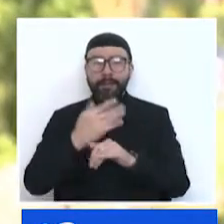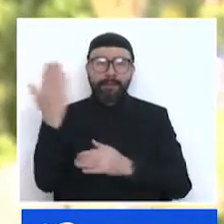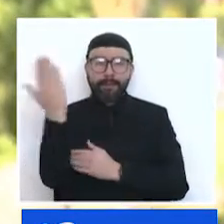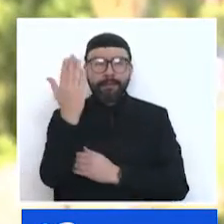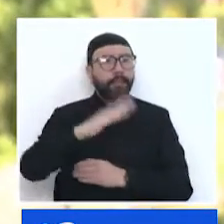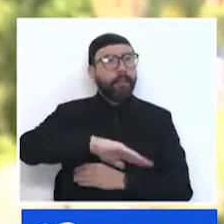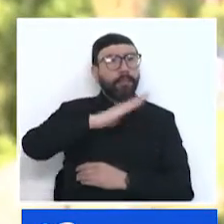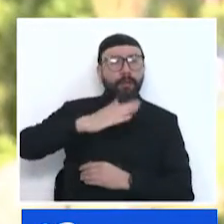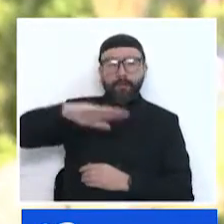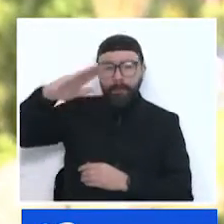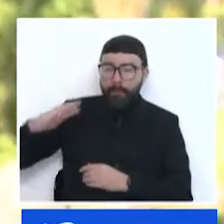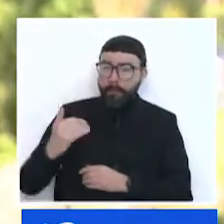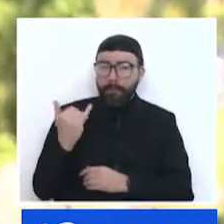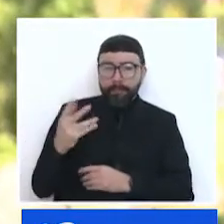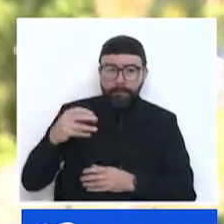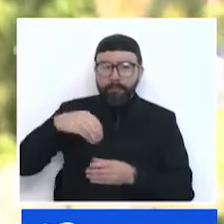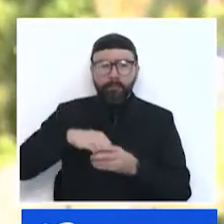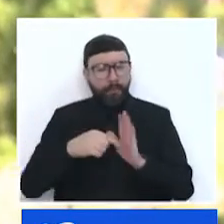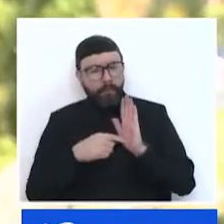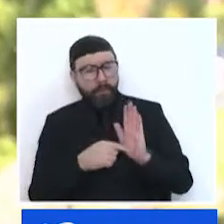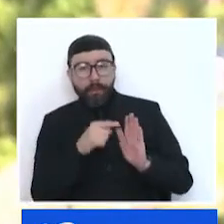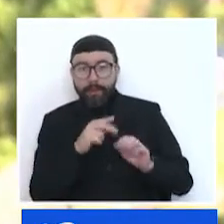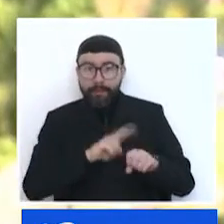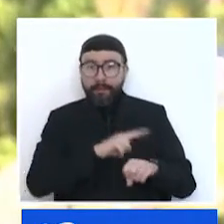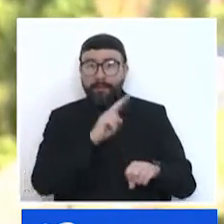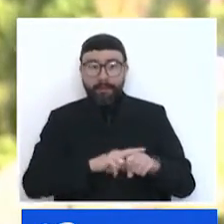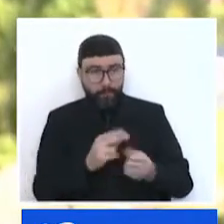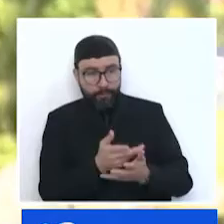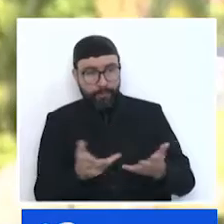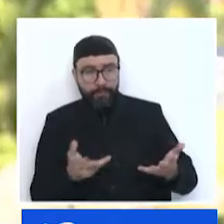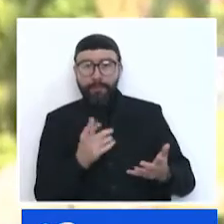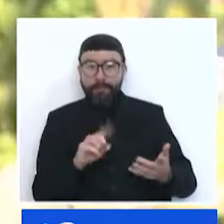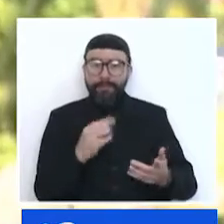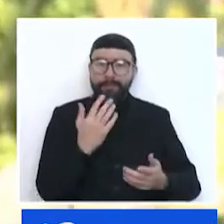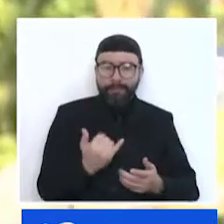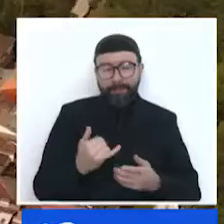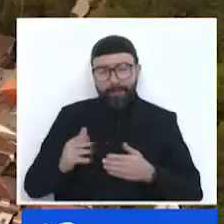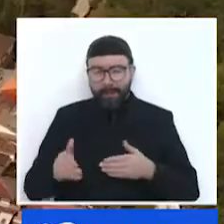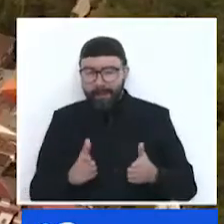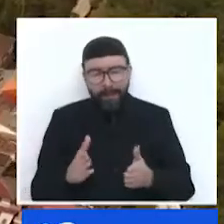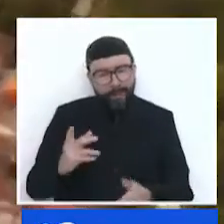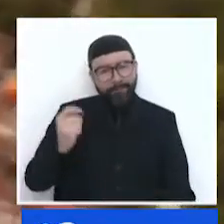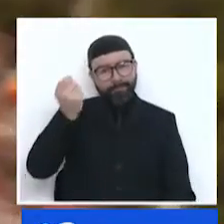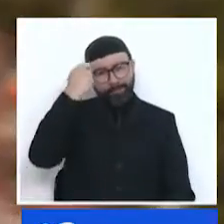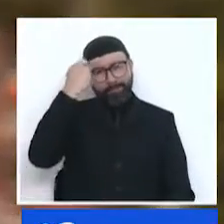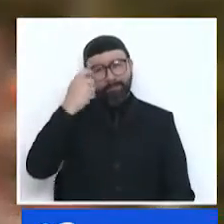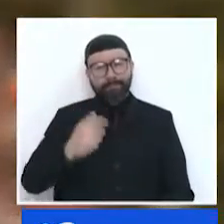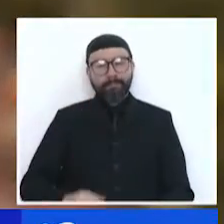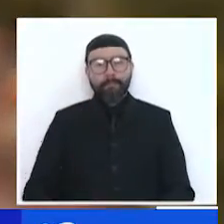Montañas se explorarán corredores naturales y caminos de memorias.